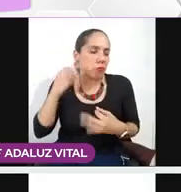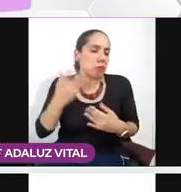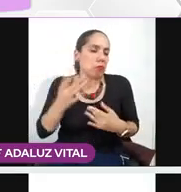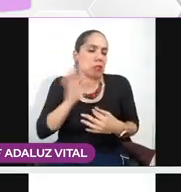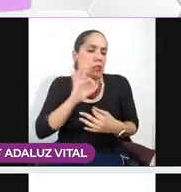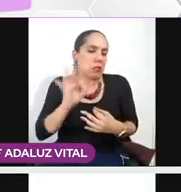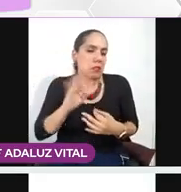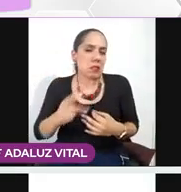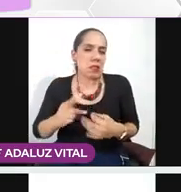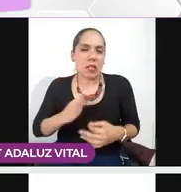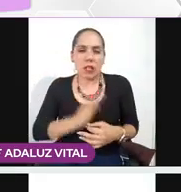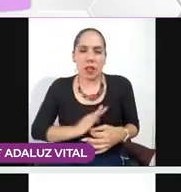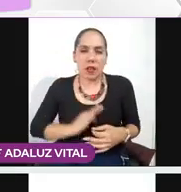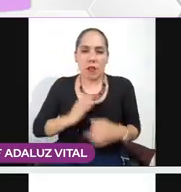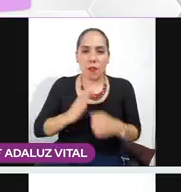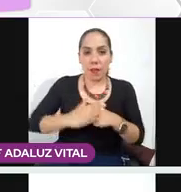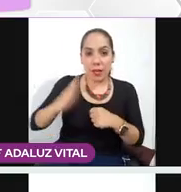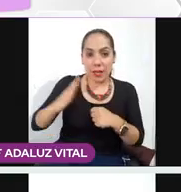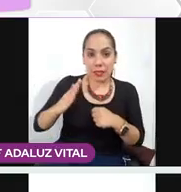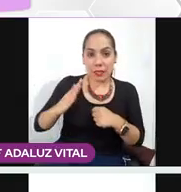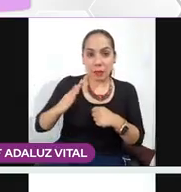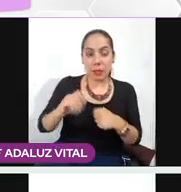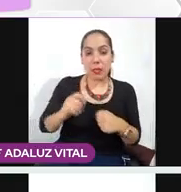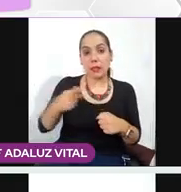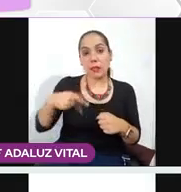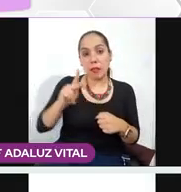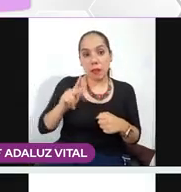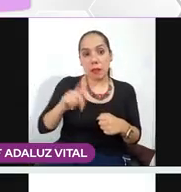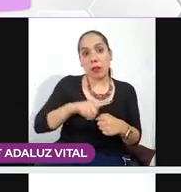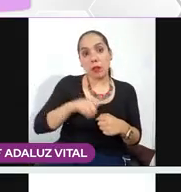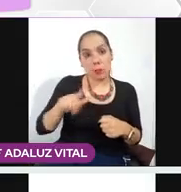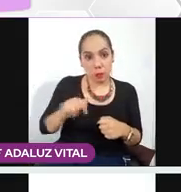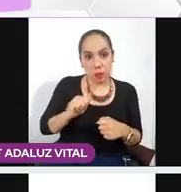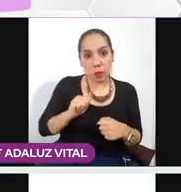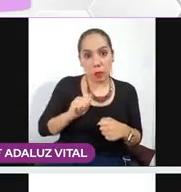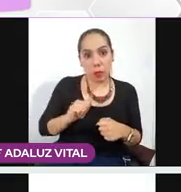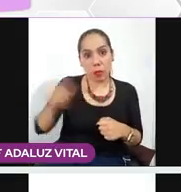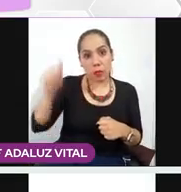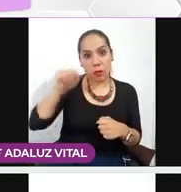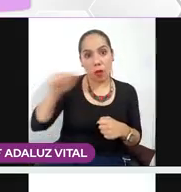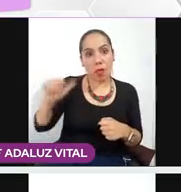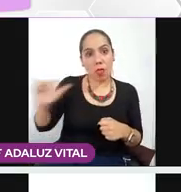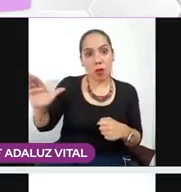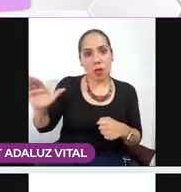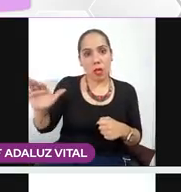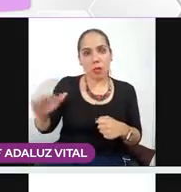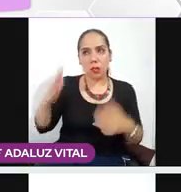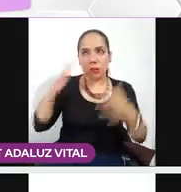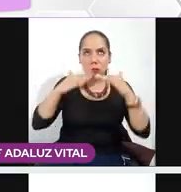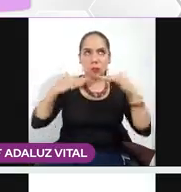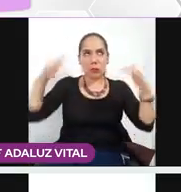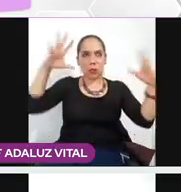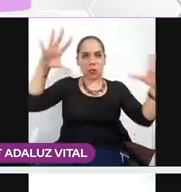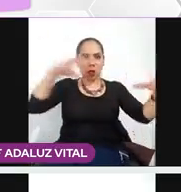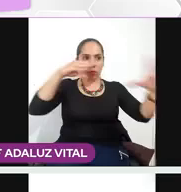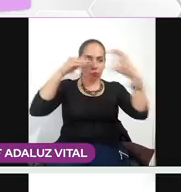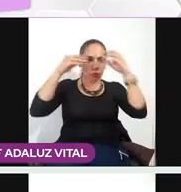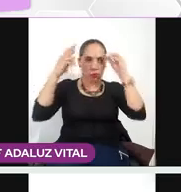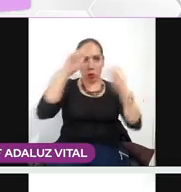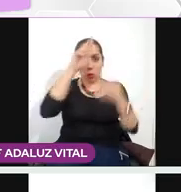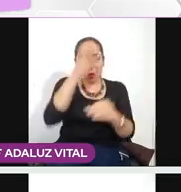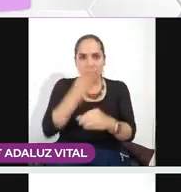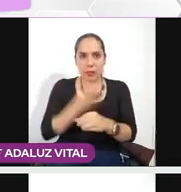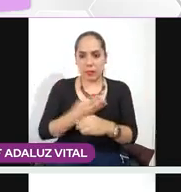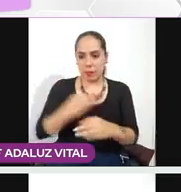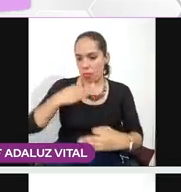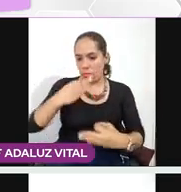de tal manera que después los chavos, los adolescentes, terminan estando acá, ¿no? Es importante que conozcamos